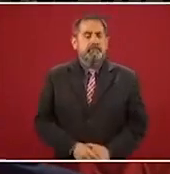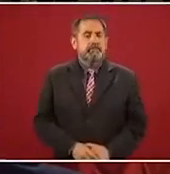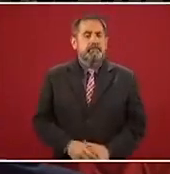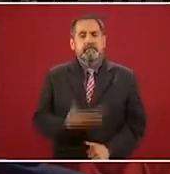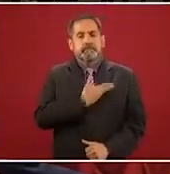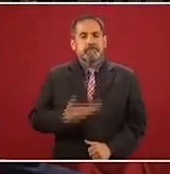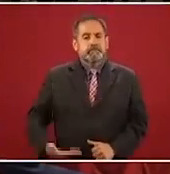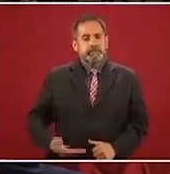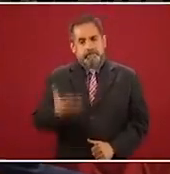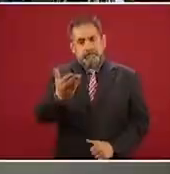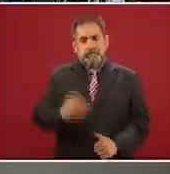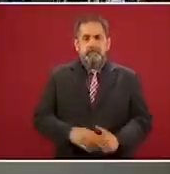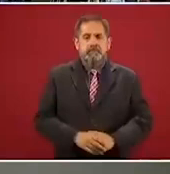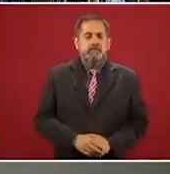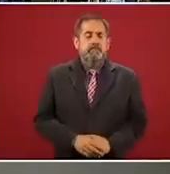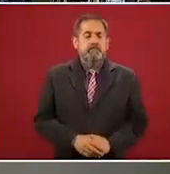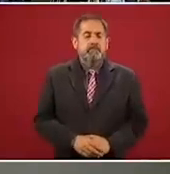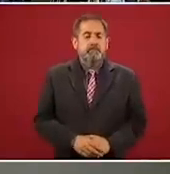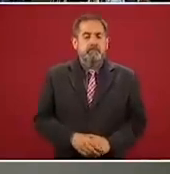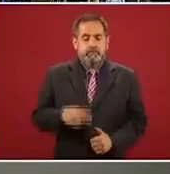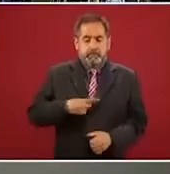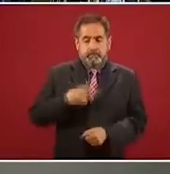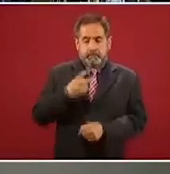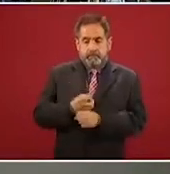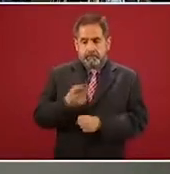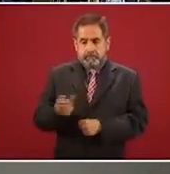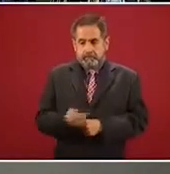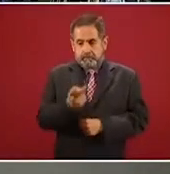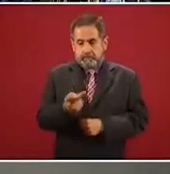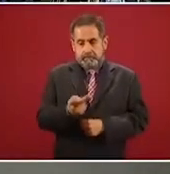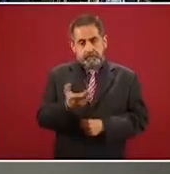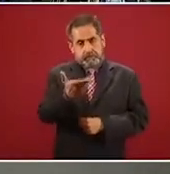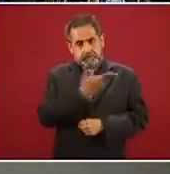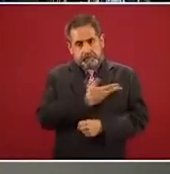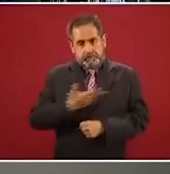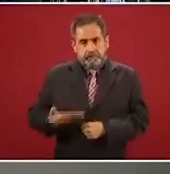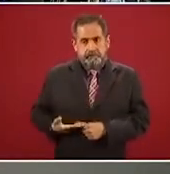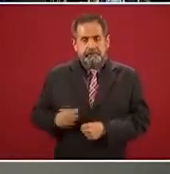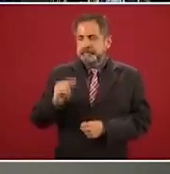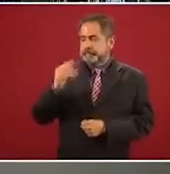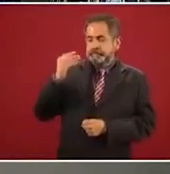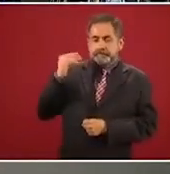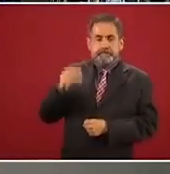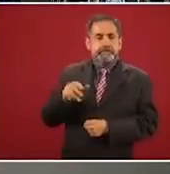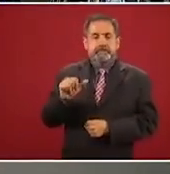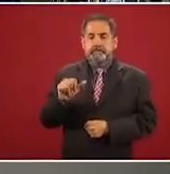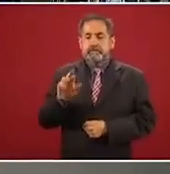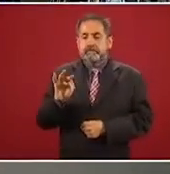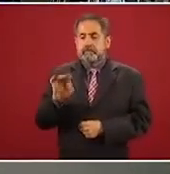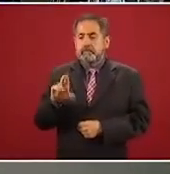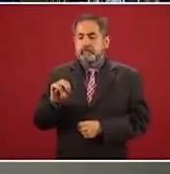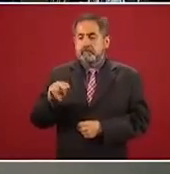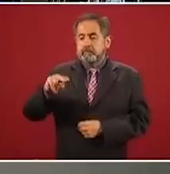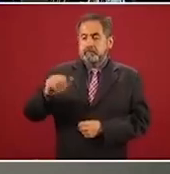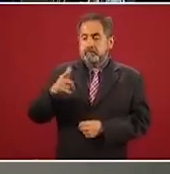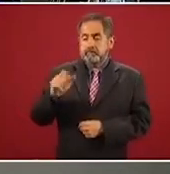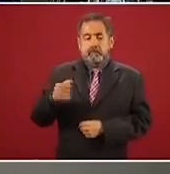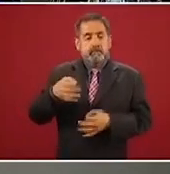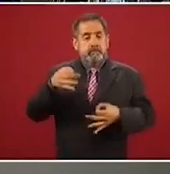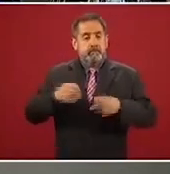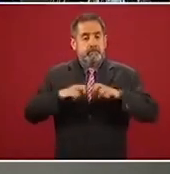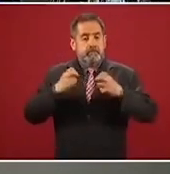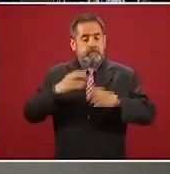Presidente, mi segunda pregunta sería, presidente, en días pasados Arturo Nale García, que es el magistrado